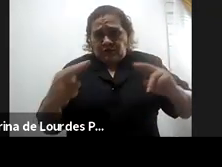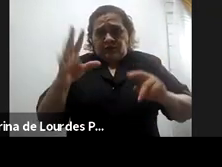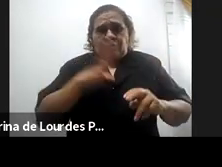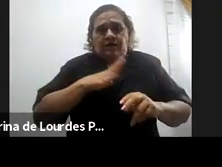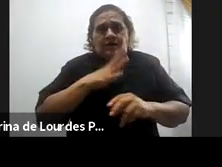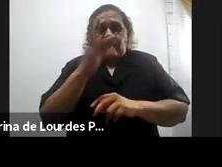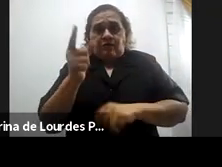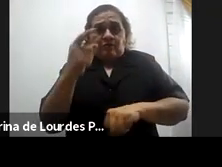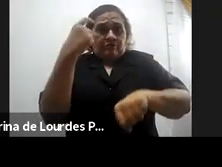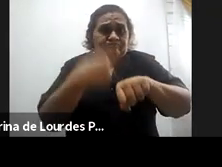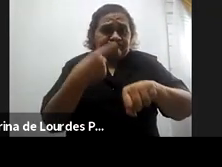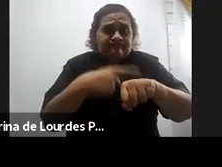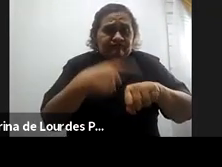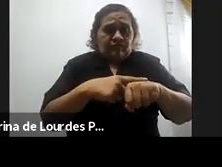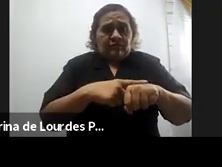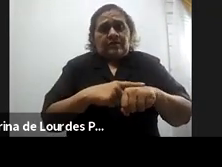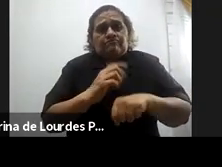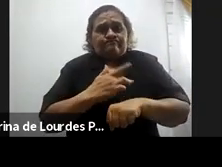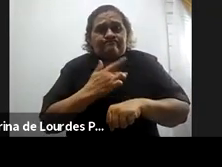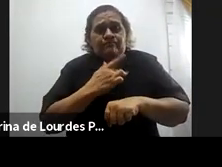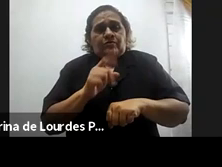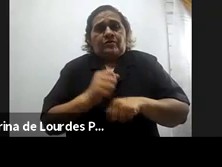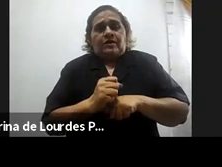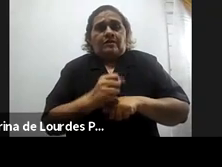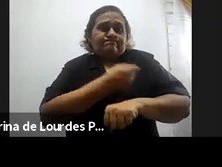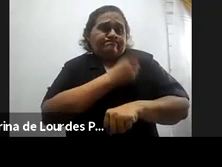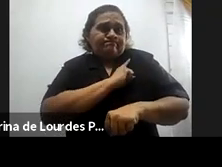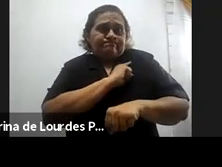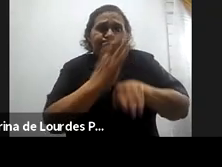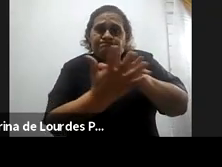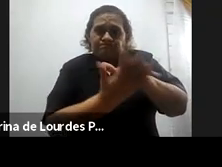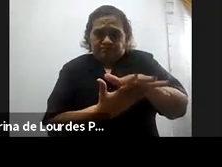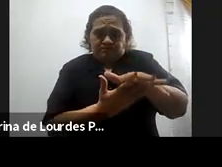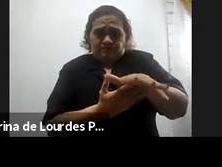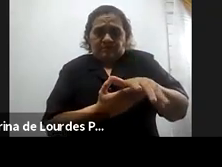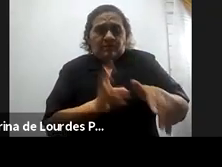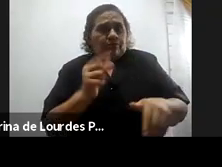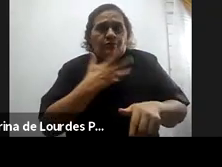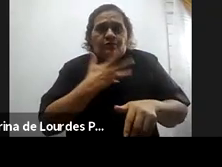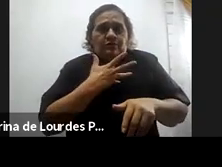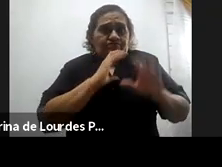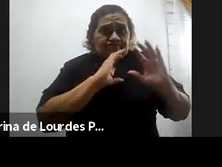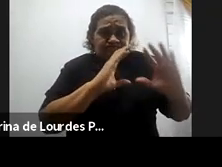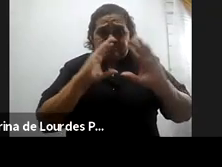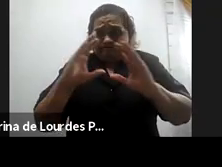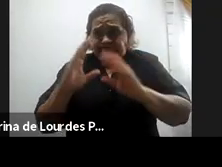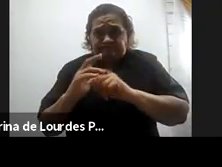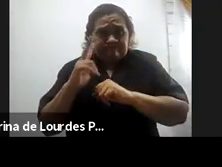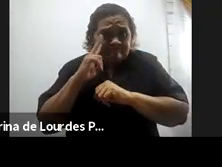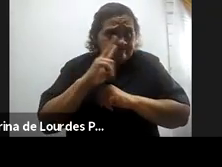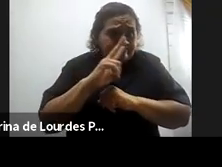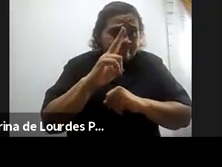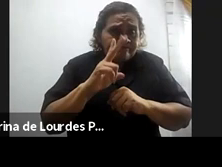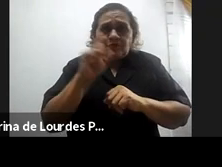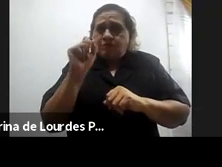alguna enfermedad cardiometabólica y la salud de los pies que cuando no se tiene control, cuando no se detectan a tiempo y cuando